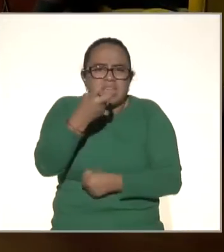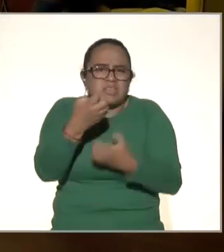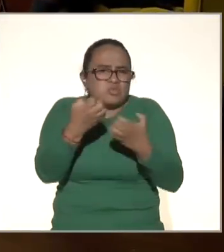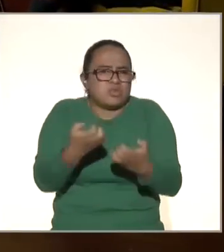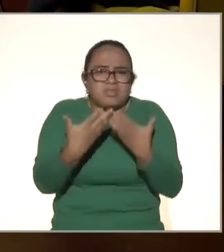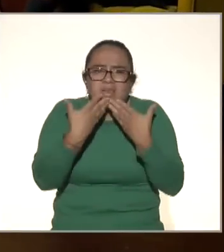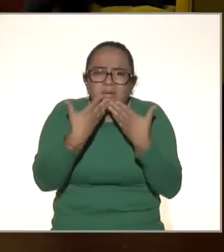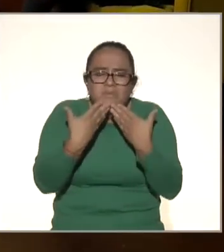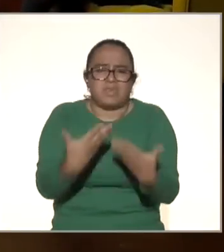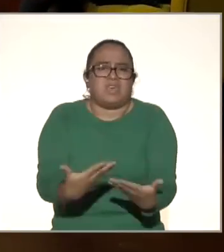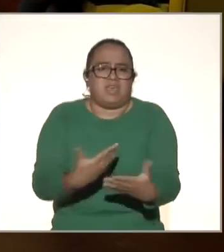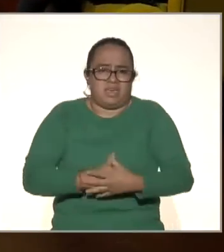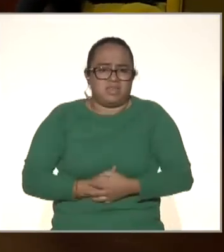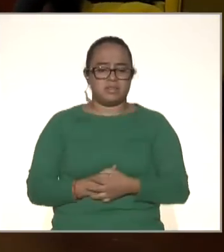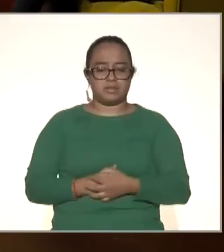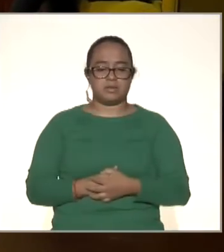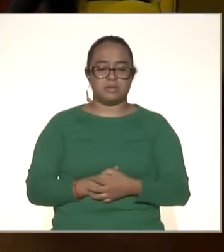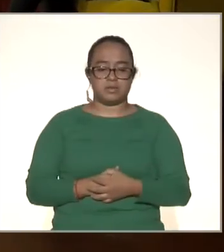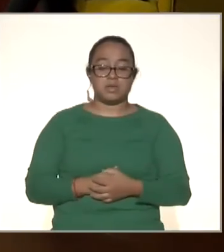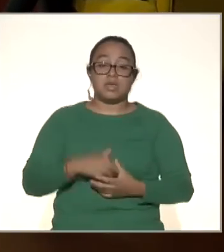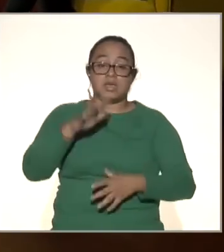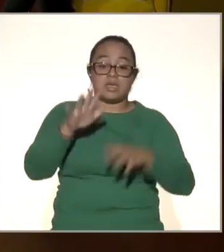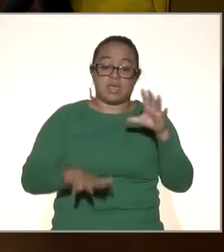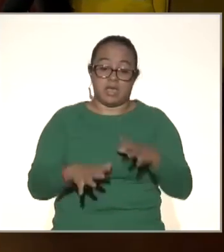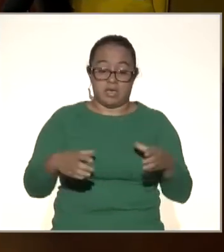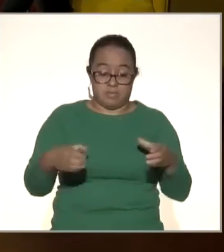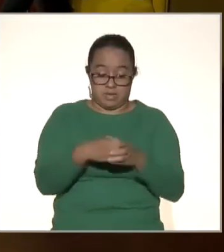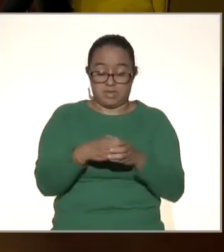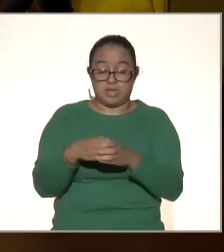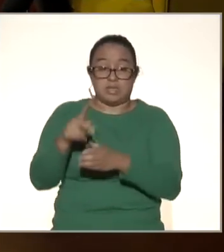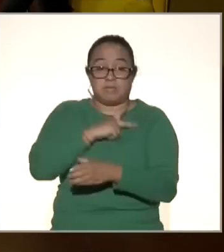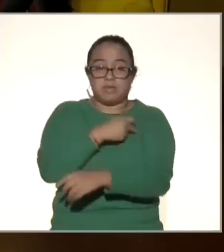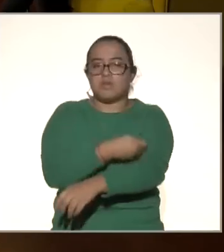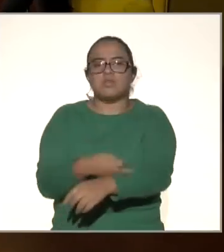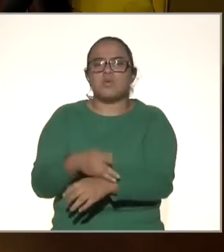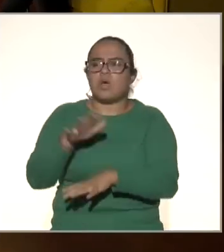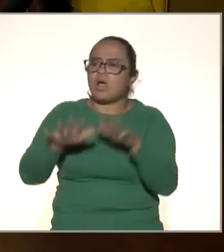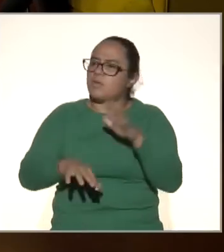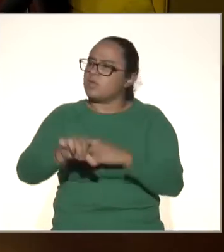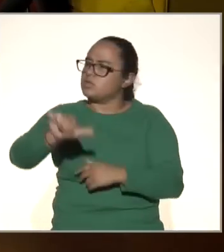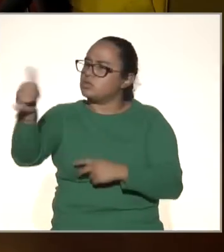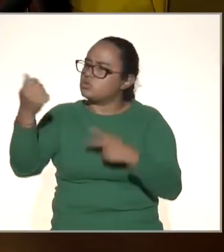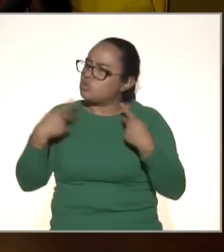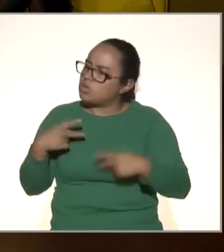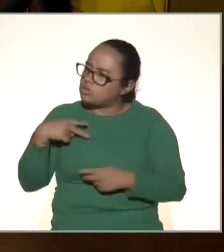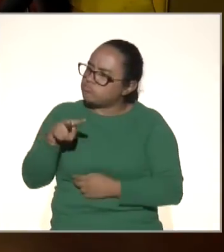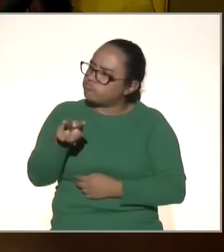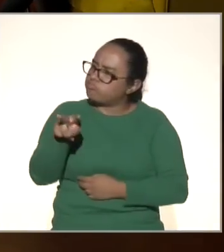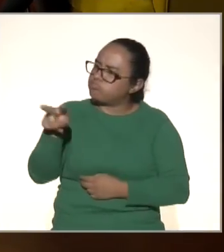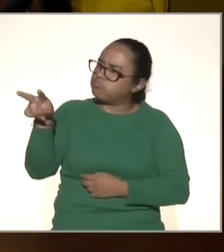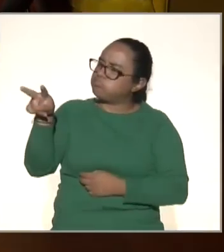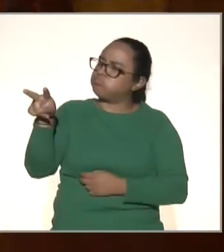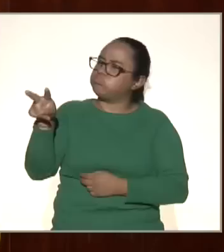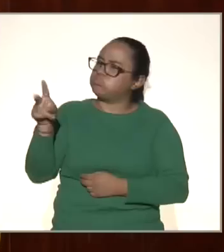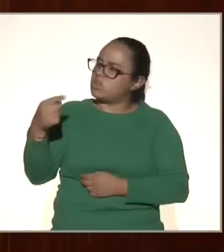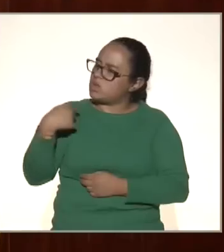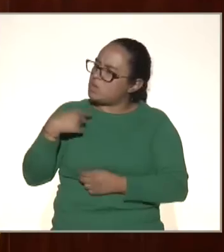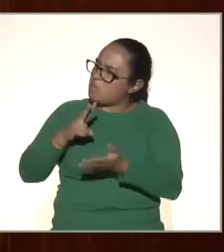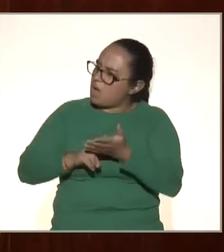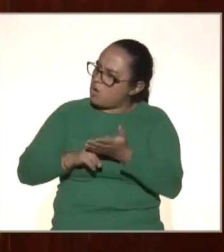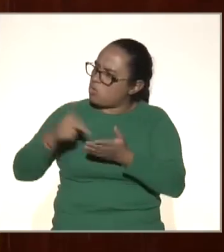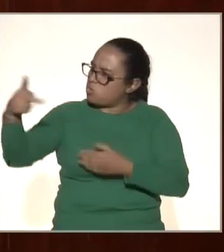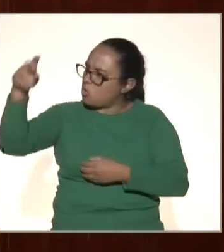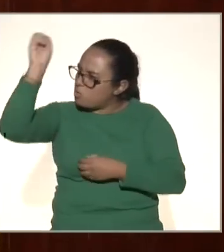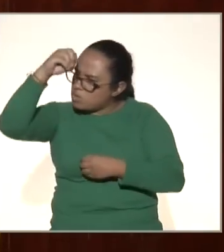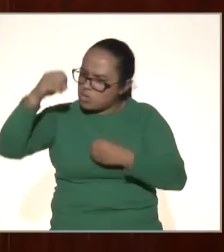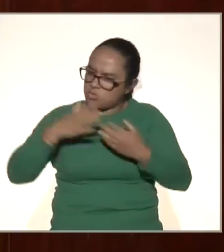siempre esa tribu se forma con miembros de nuestra familia, ¿no? A veces encontramos en otras personas quienes son acordes a nuestros valores, a